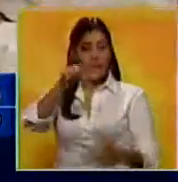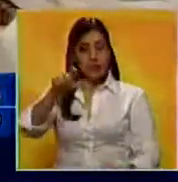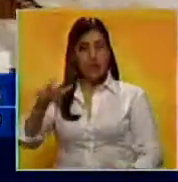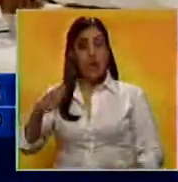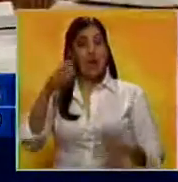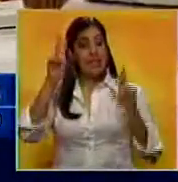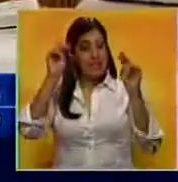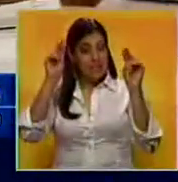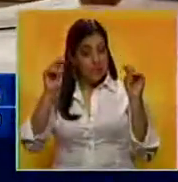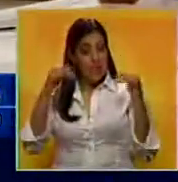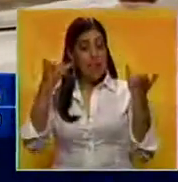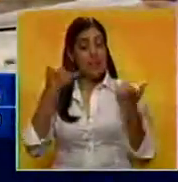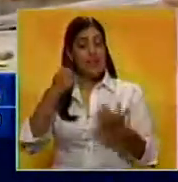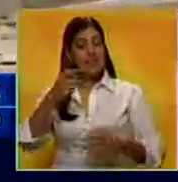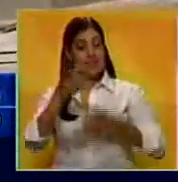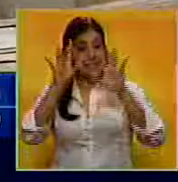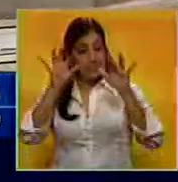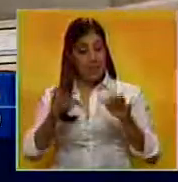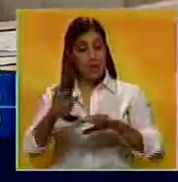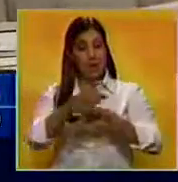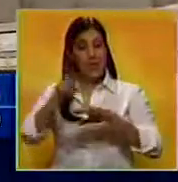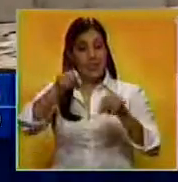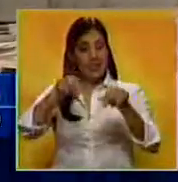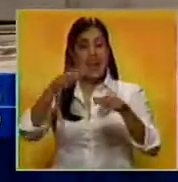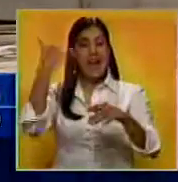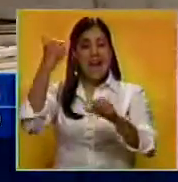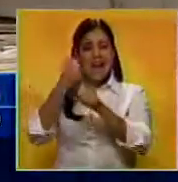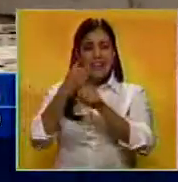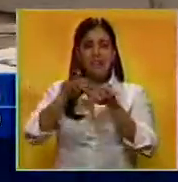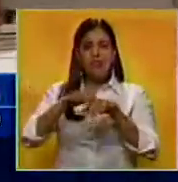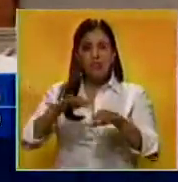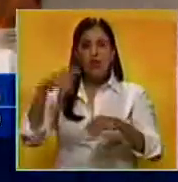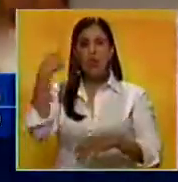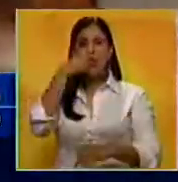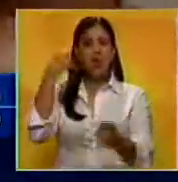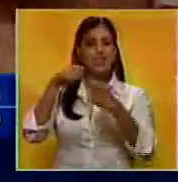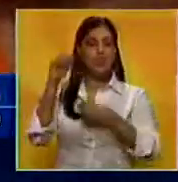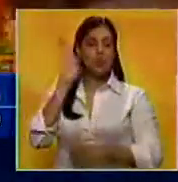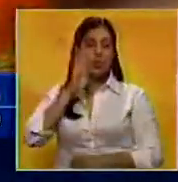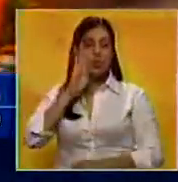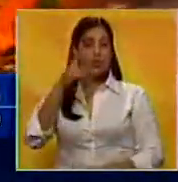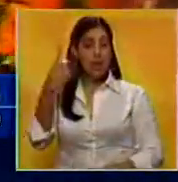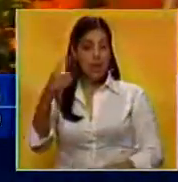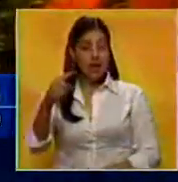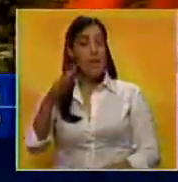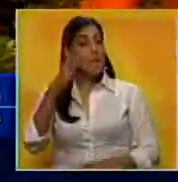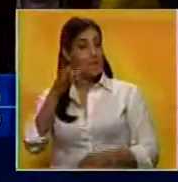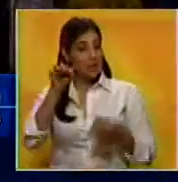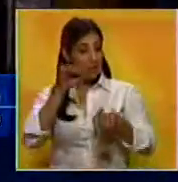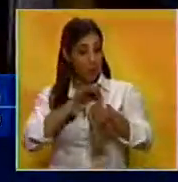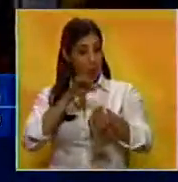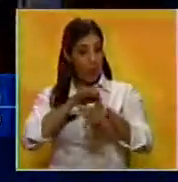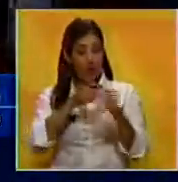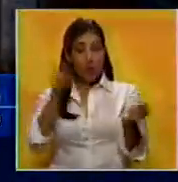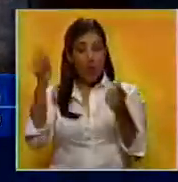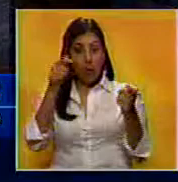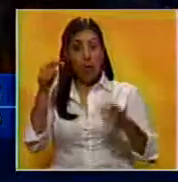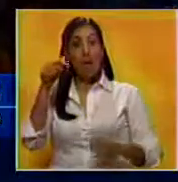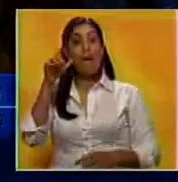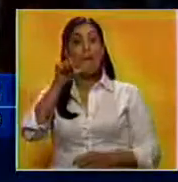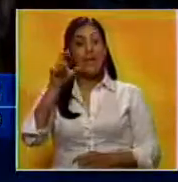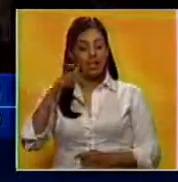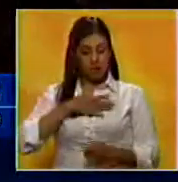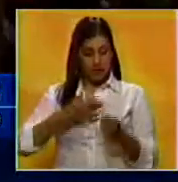secretario de Gobierno, Miguel Uribe, en el terreno funcionaba un expendio de drogas. Su hipótesis es que en el momento de la evacuación,